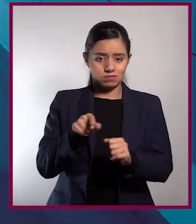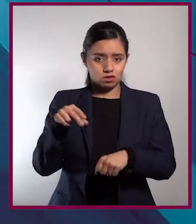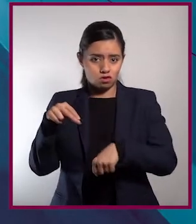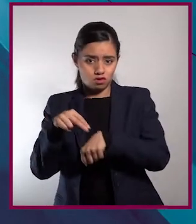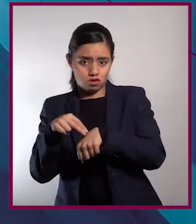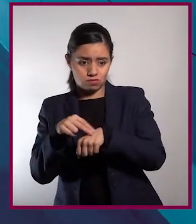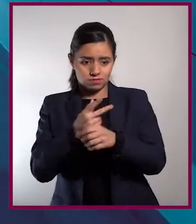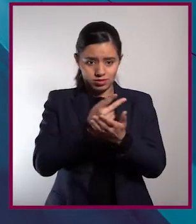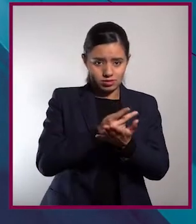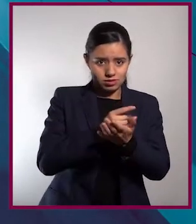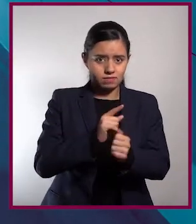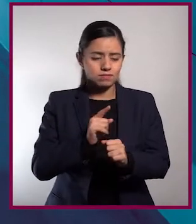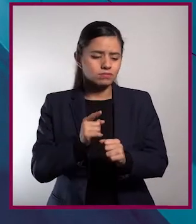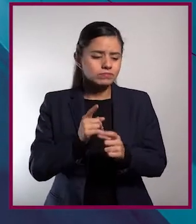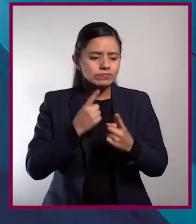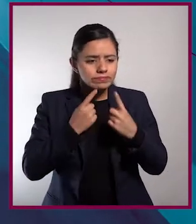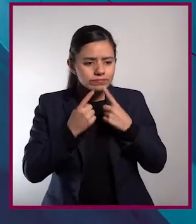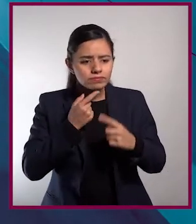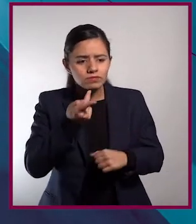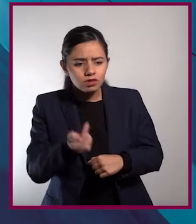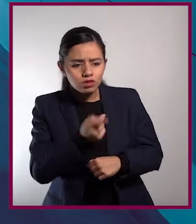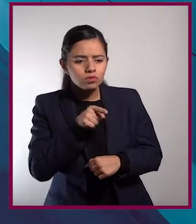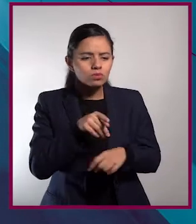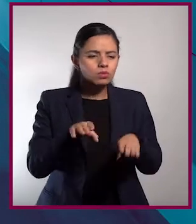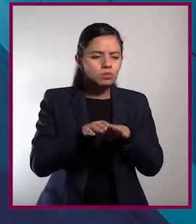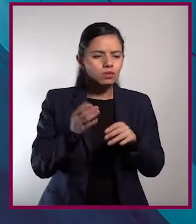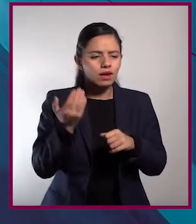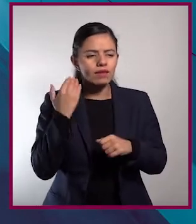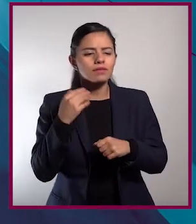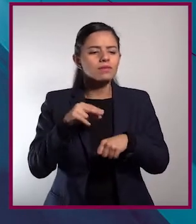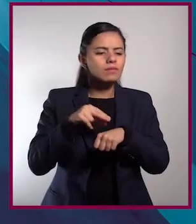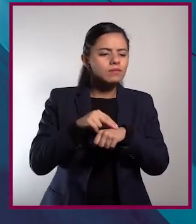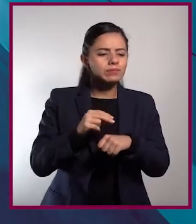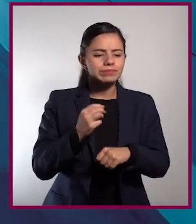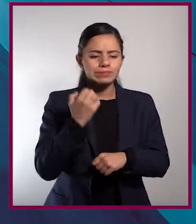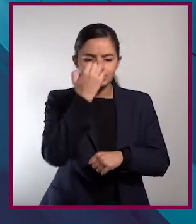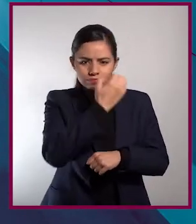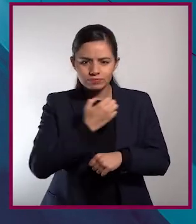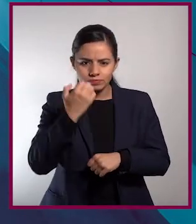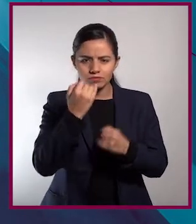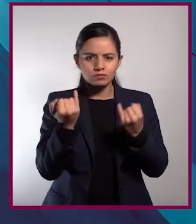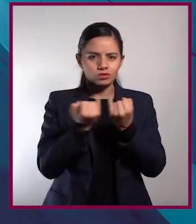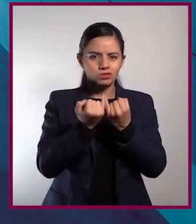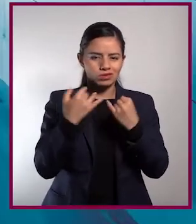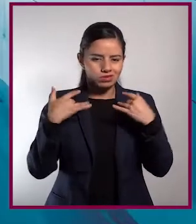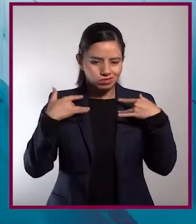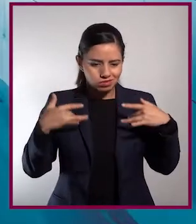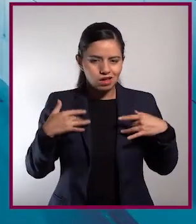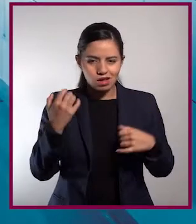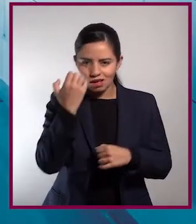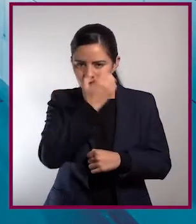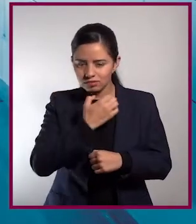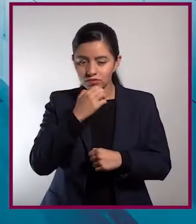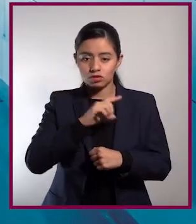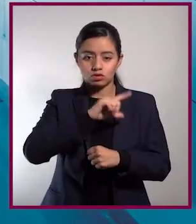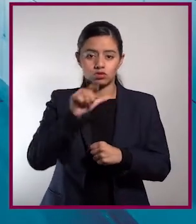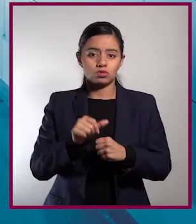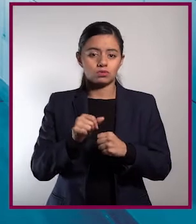se basaban solo en un amplio interrogatorio para conocer el historial clínico del paciente y en una exploración manual. Fue durante el